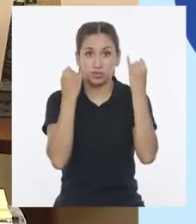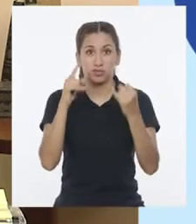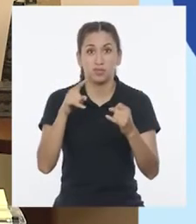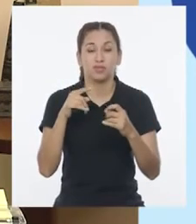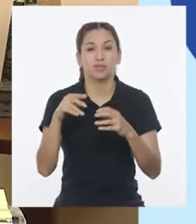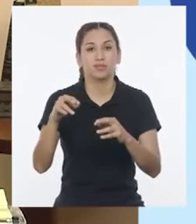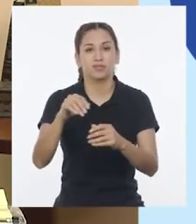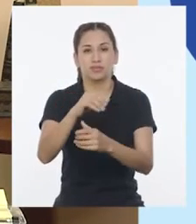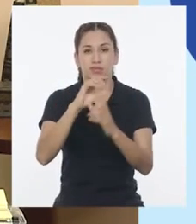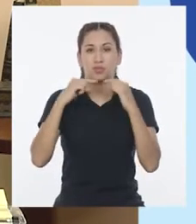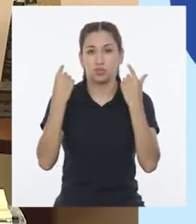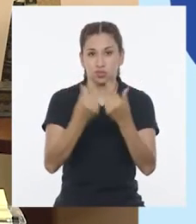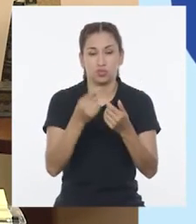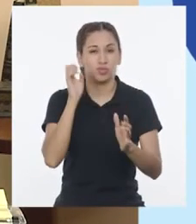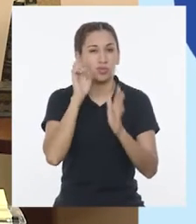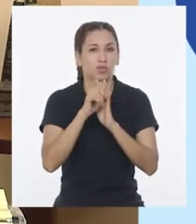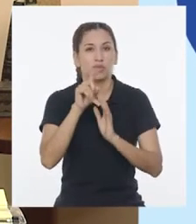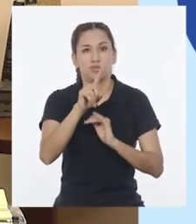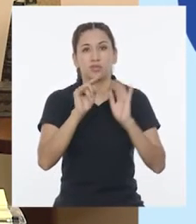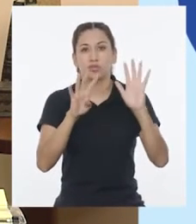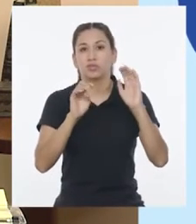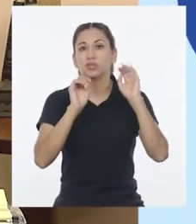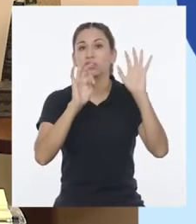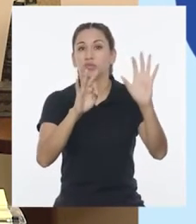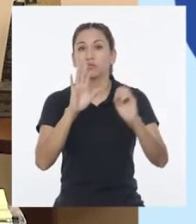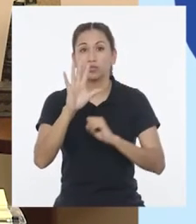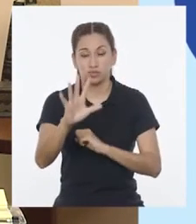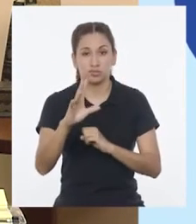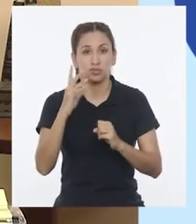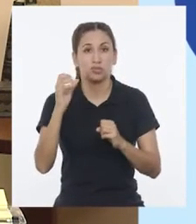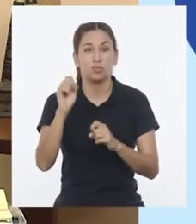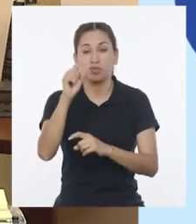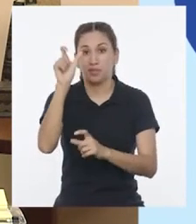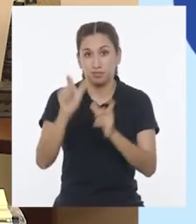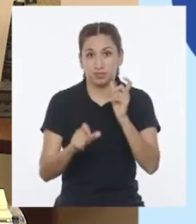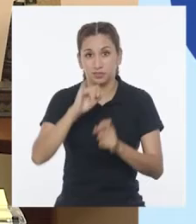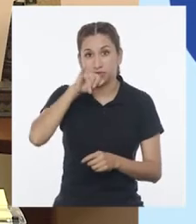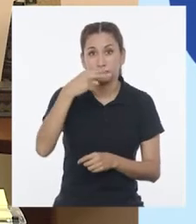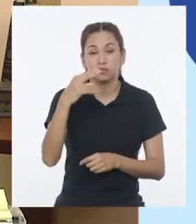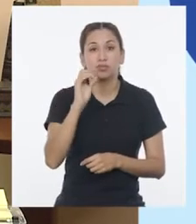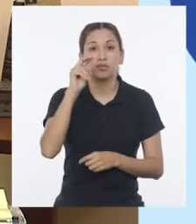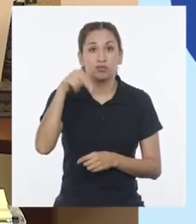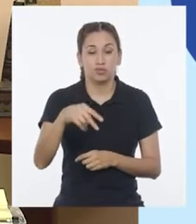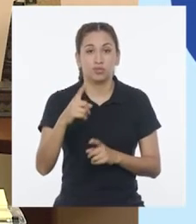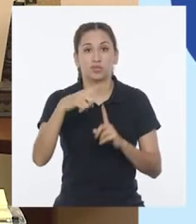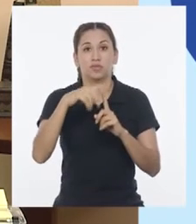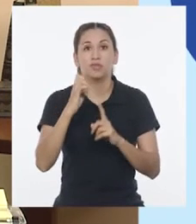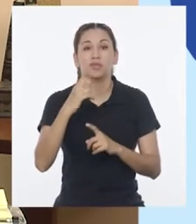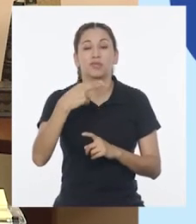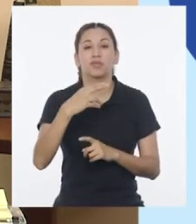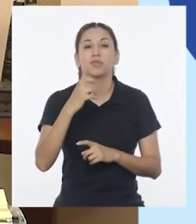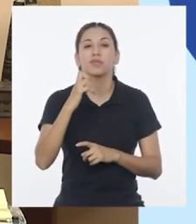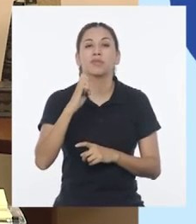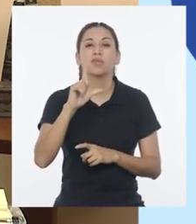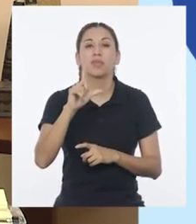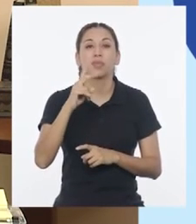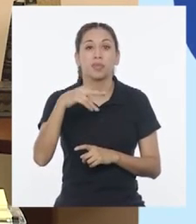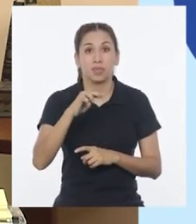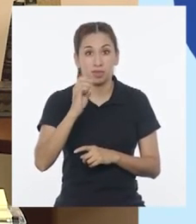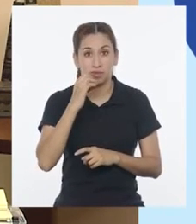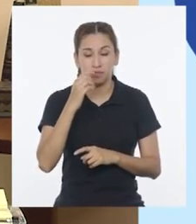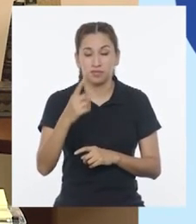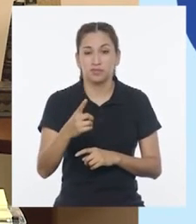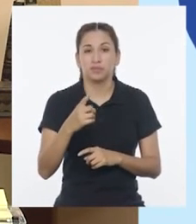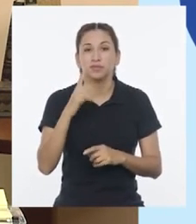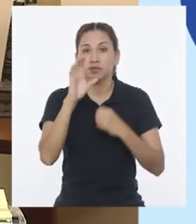recordar otras iniciativas de las rondas. Por ejemplo, en 1985, los sociólogos John Stephen